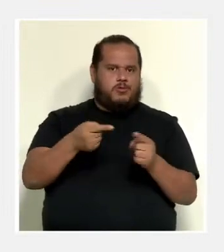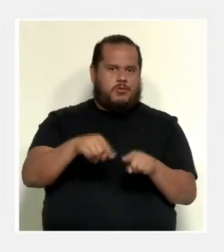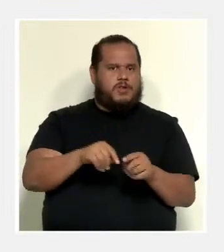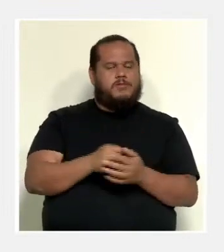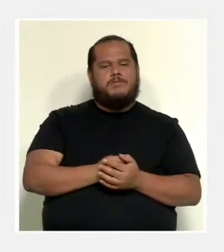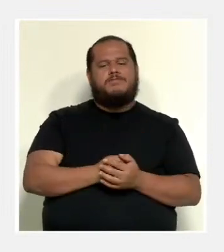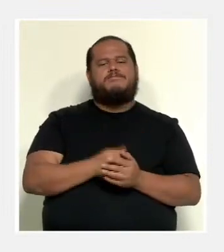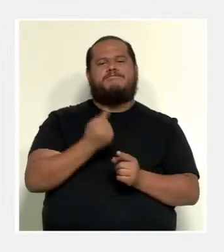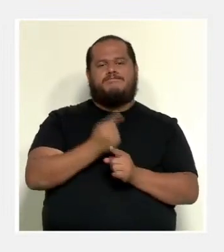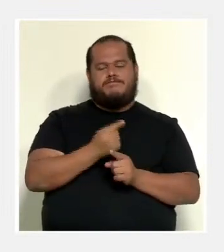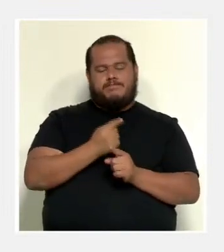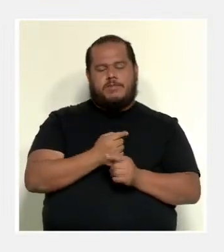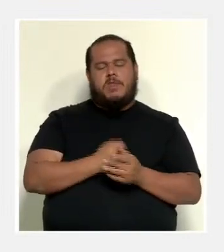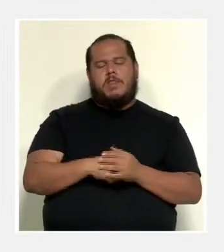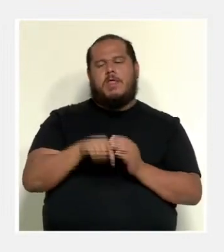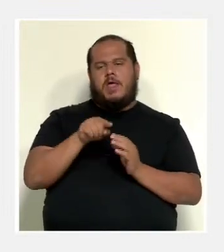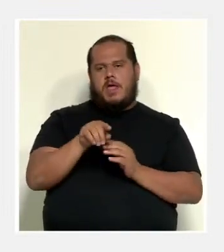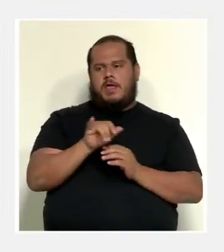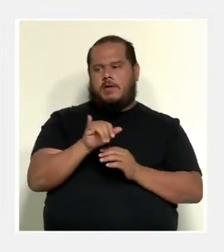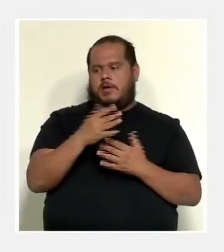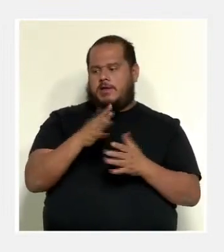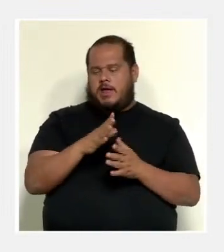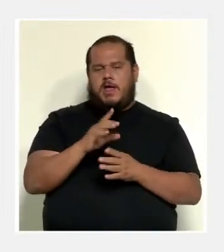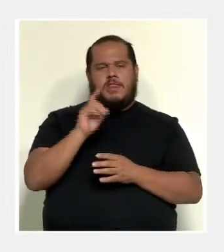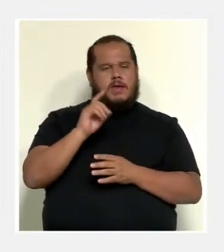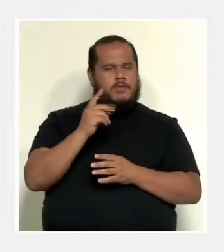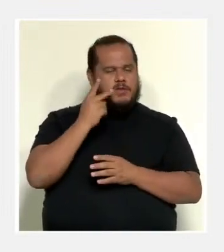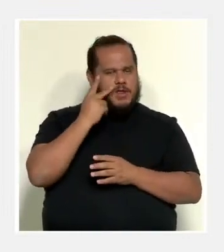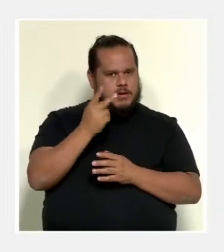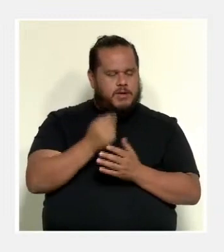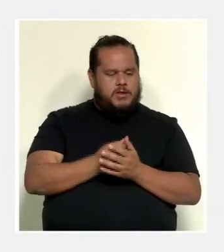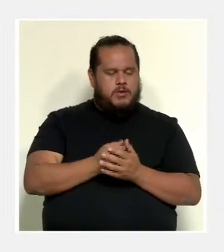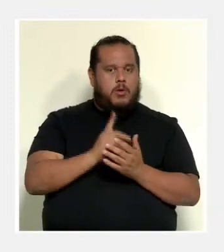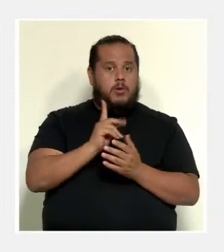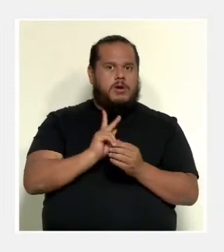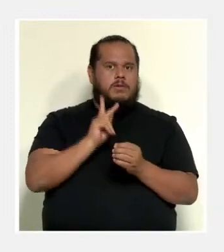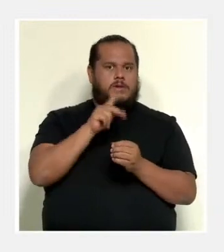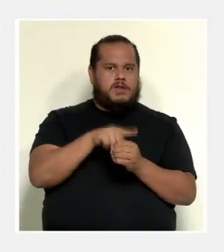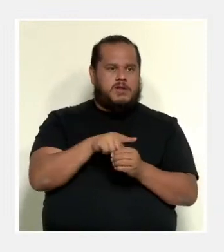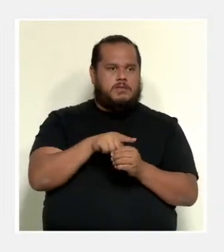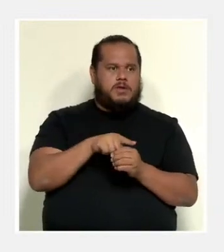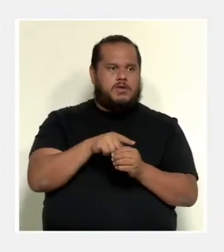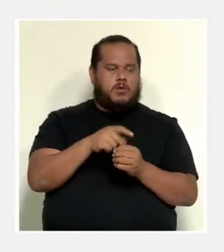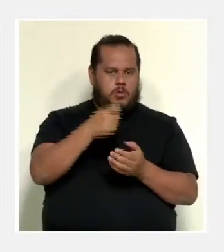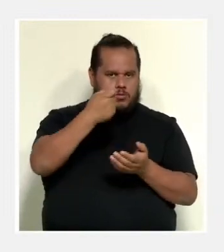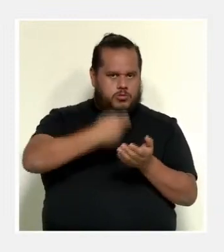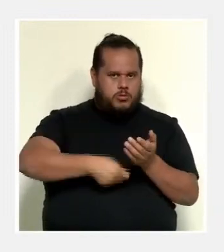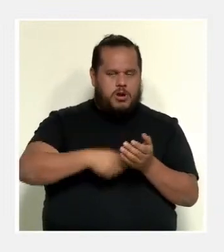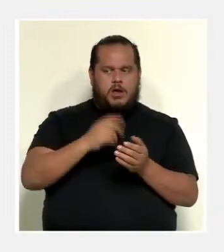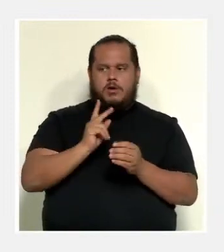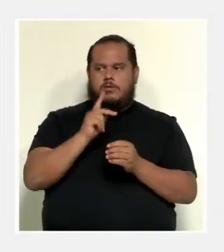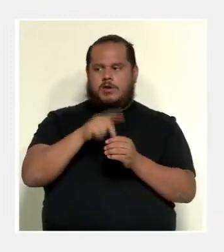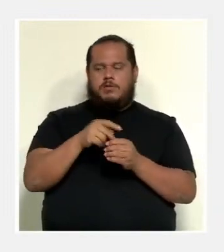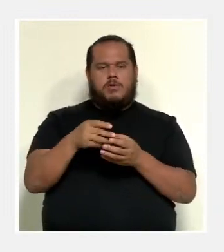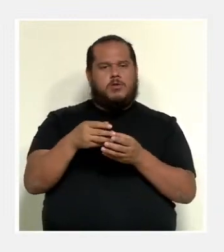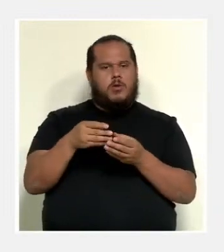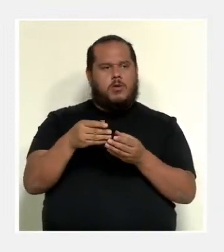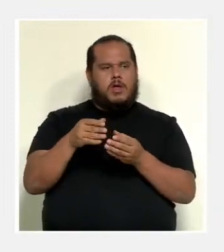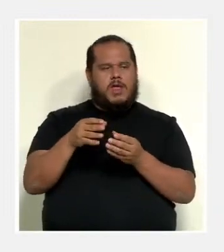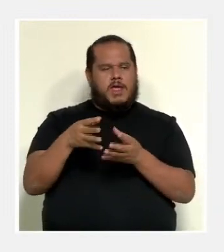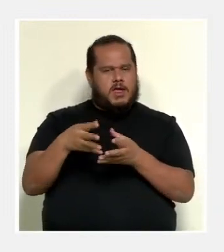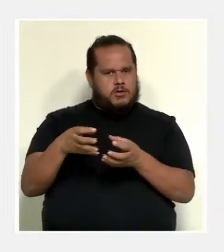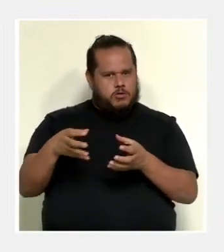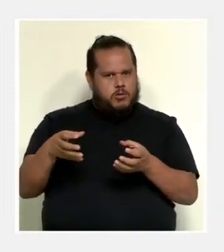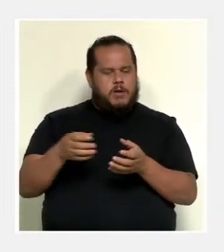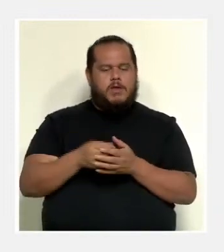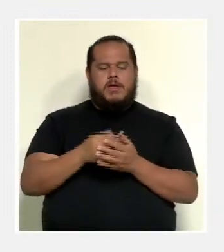Así es. Lo que pasa es que ahí ya también tenemos que ir midiendo lo que es una participación dura, una participación suave, porque yo